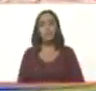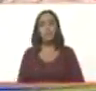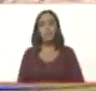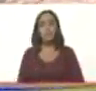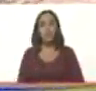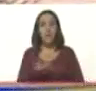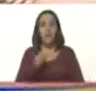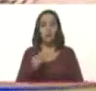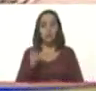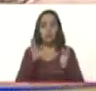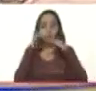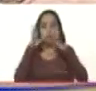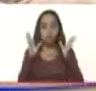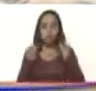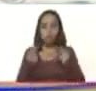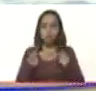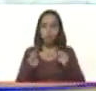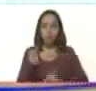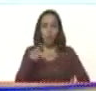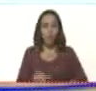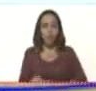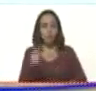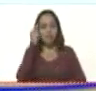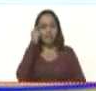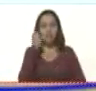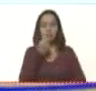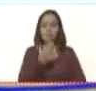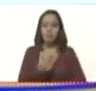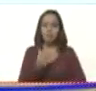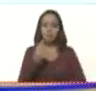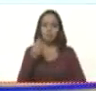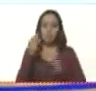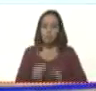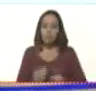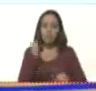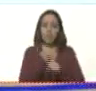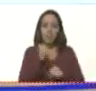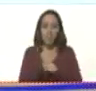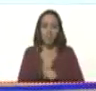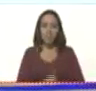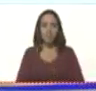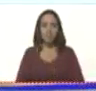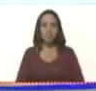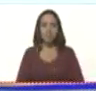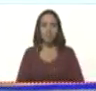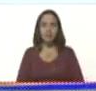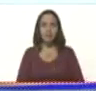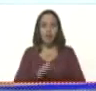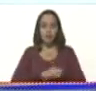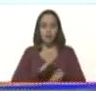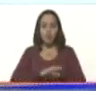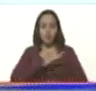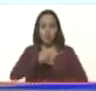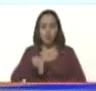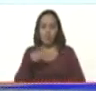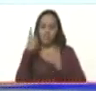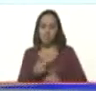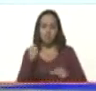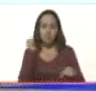activadísimos, pues. Hoy tenemos una jornada bien buena de trabajo, porque nosotros tenemos que dedicarnos a